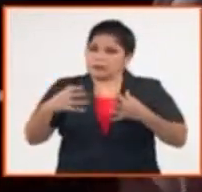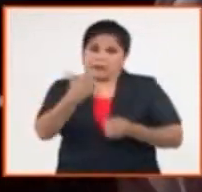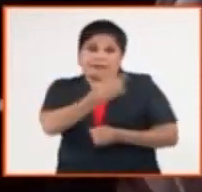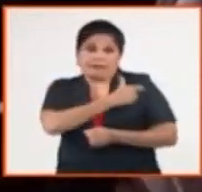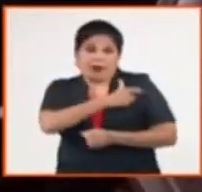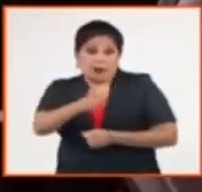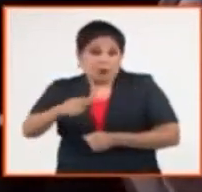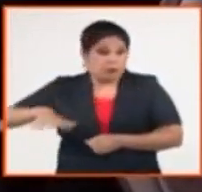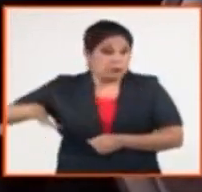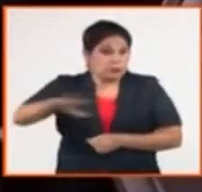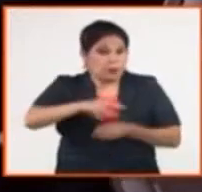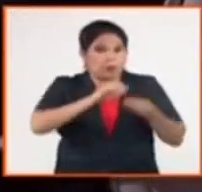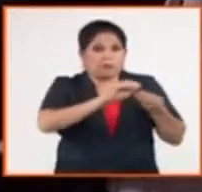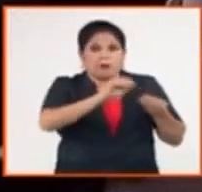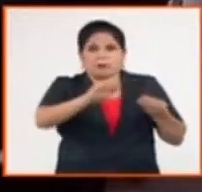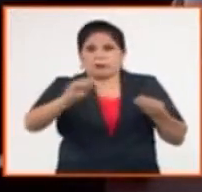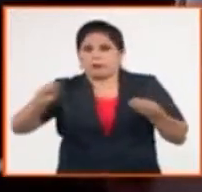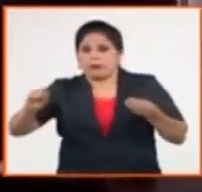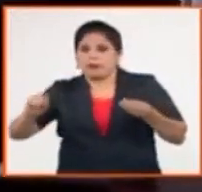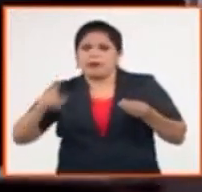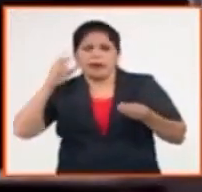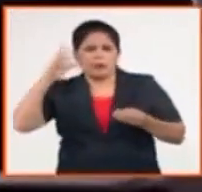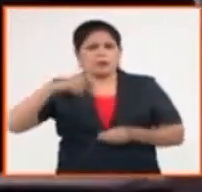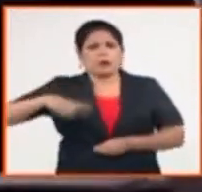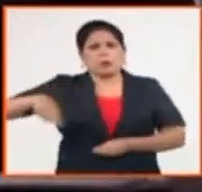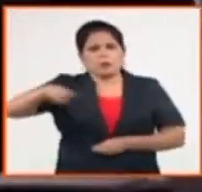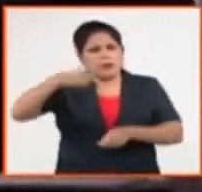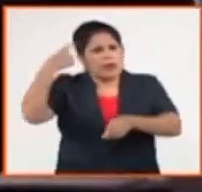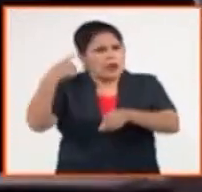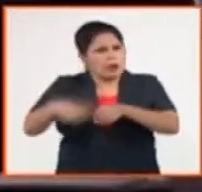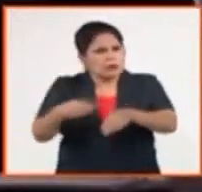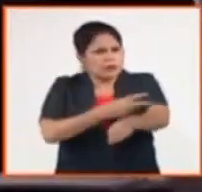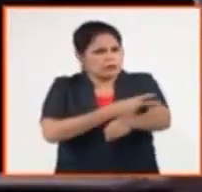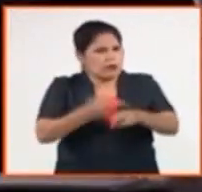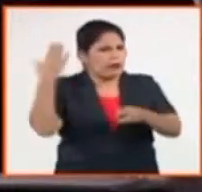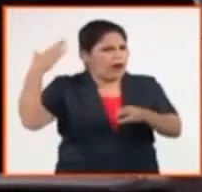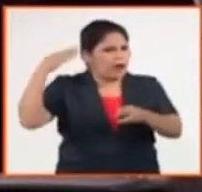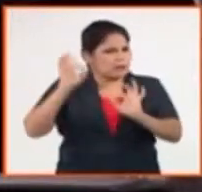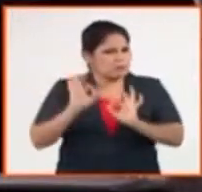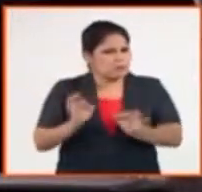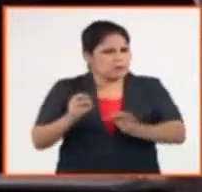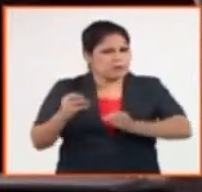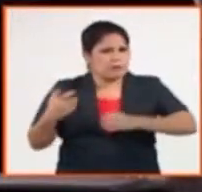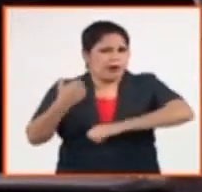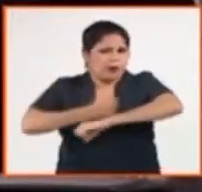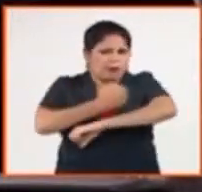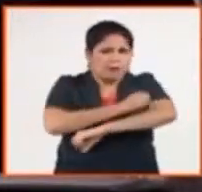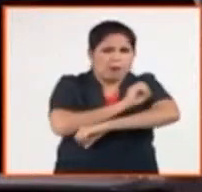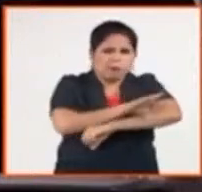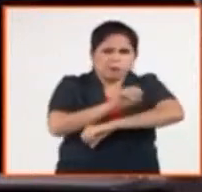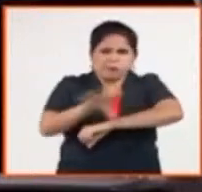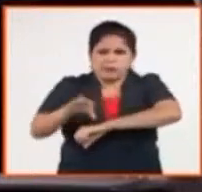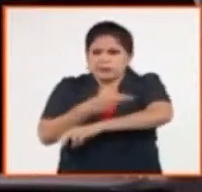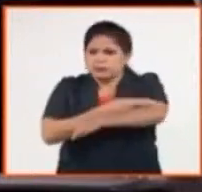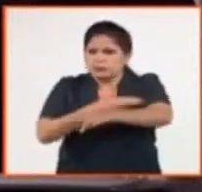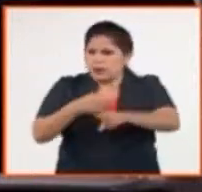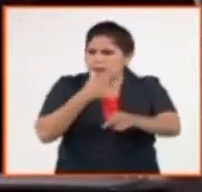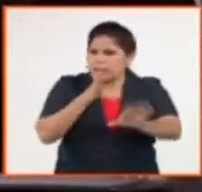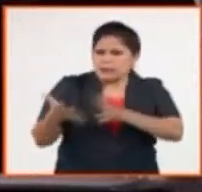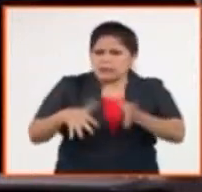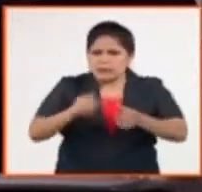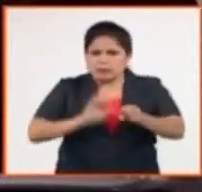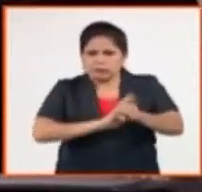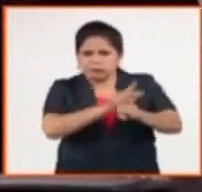masiva en Cuba? ¿Recuerdan ustedes algún otro acontecimiento dentro de la historia de Encomed que se parezca a esto, lo que